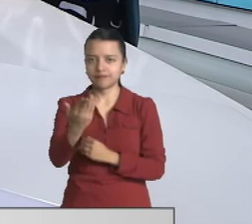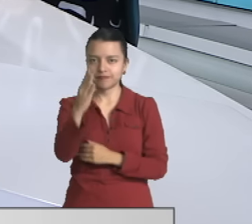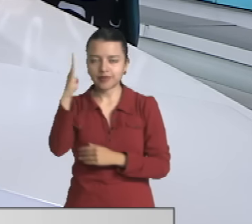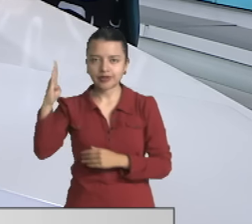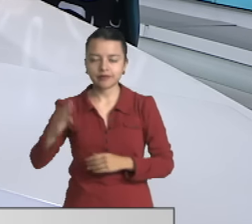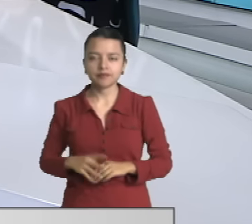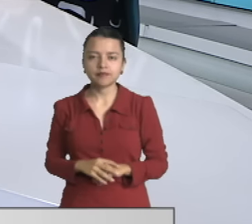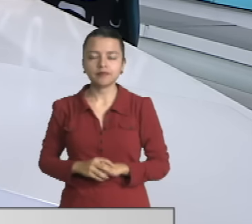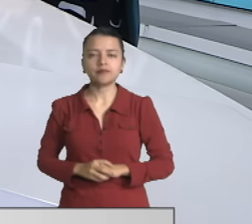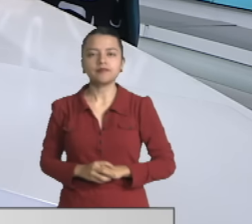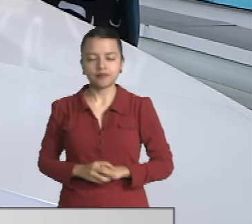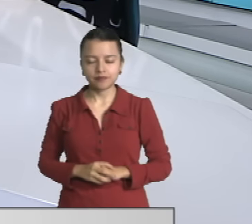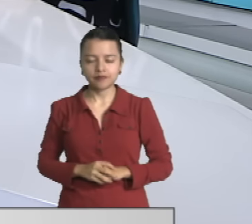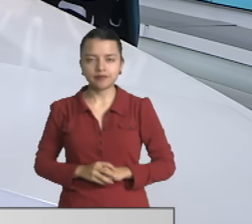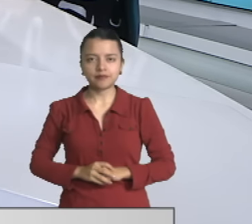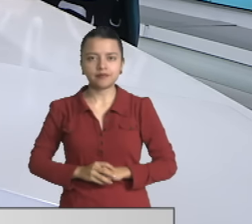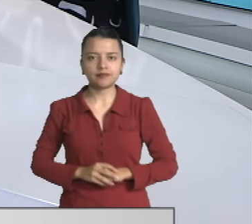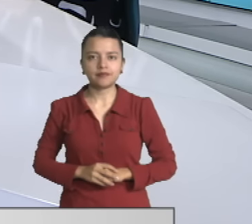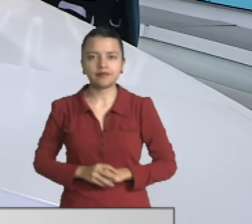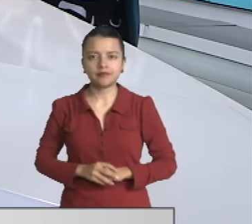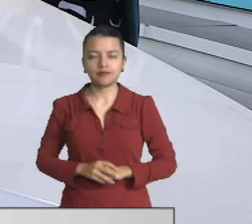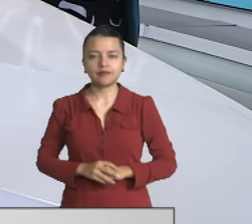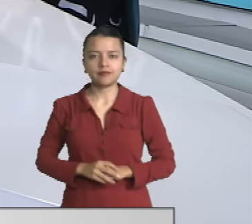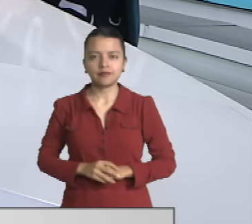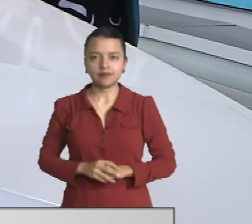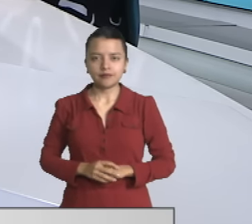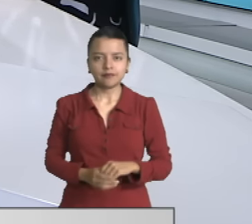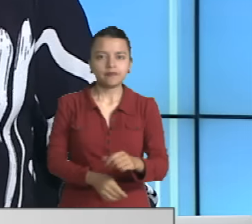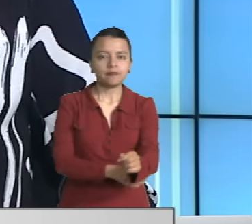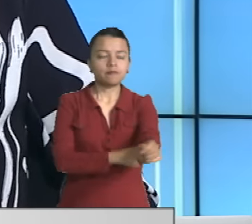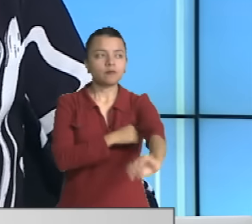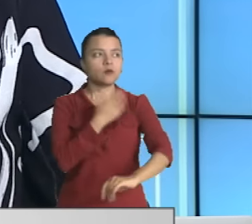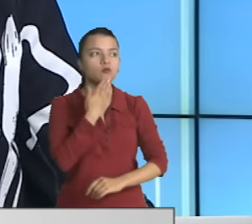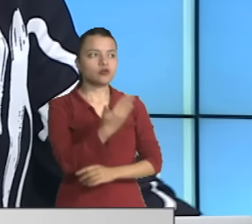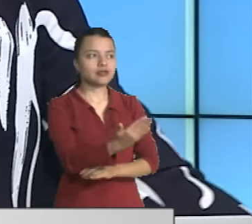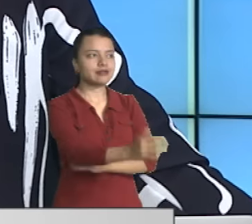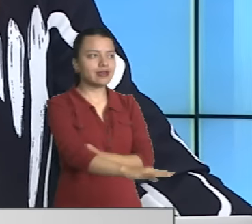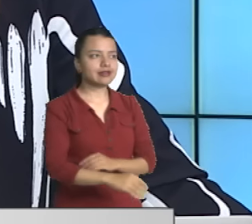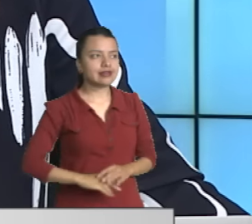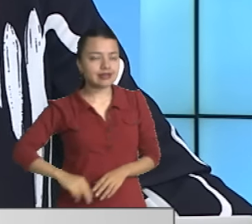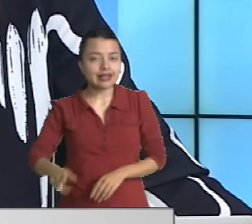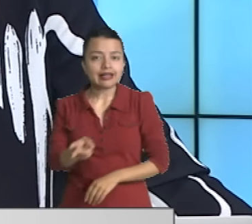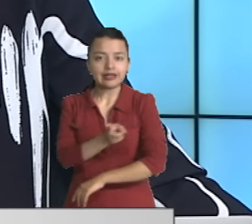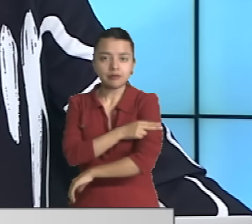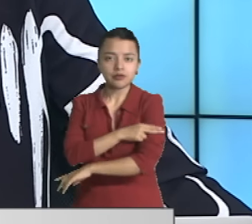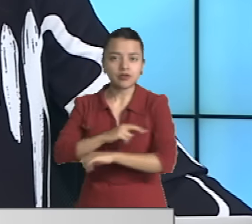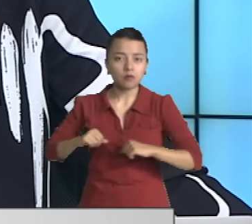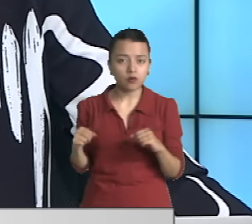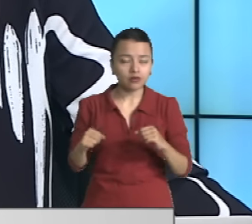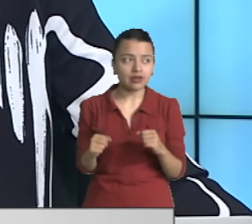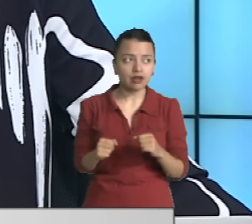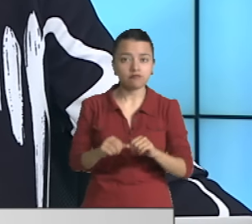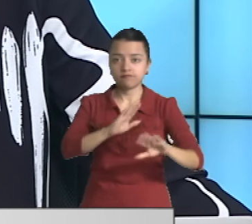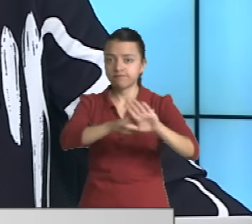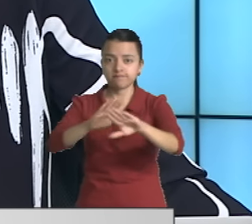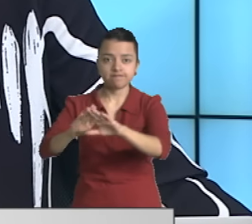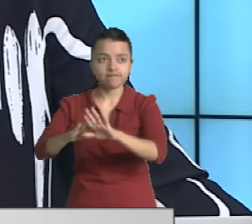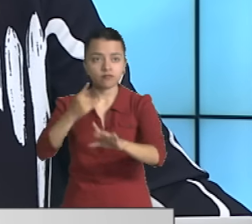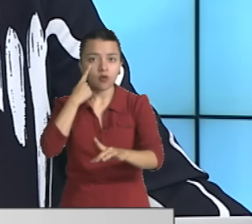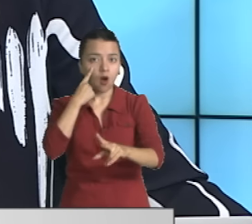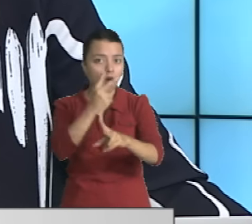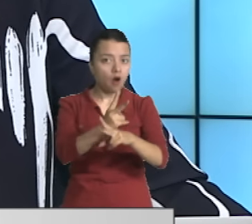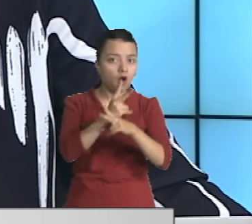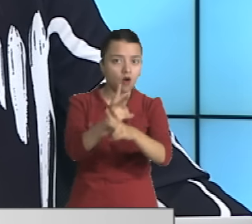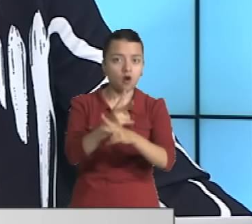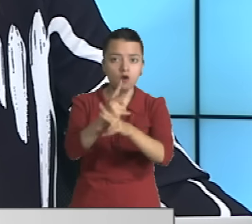Castro, Noticentro 1, CMI. Jorge, muchísimas gracias. Y la Personería de Bogotá alertó por la